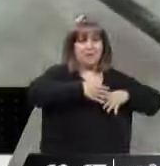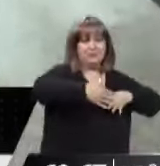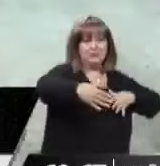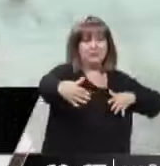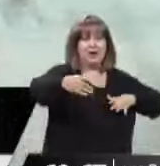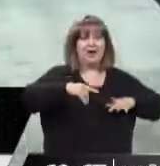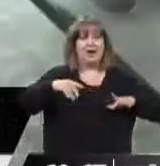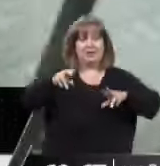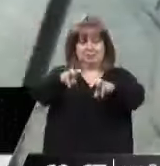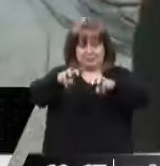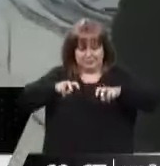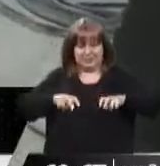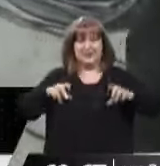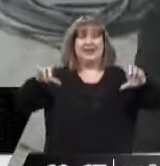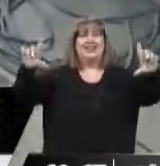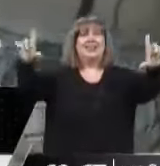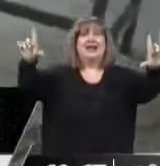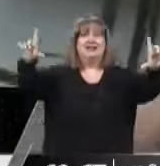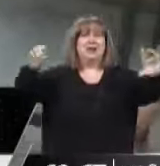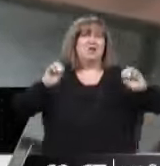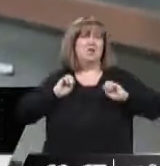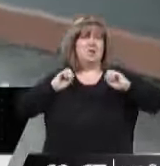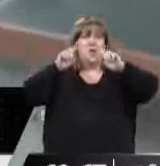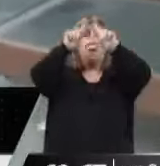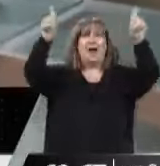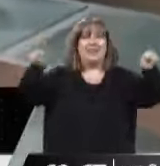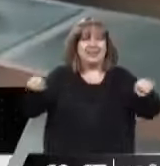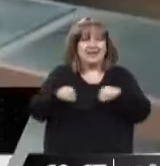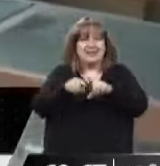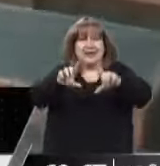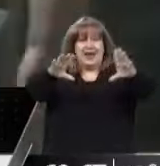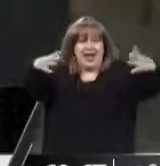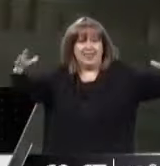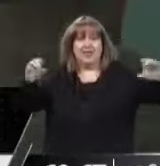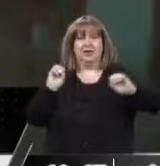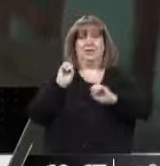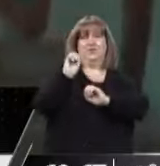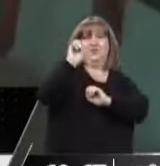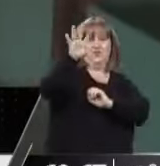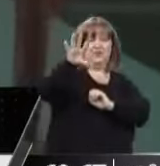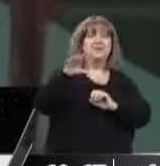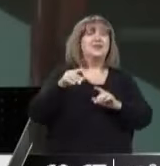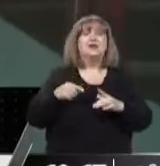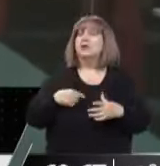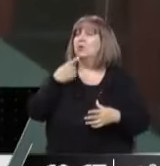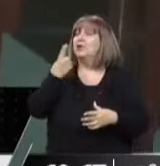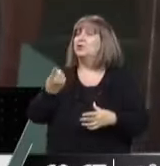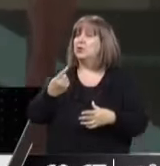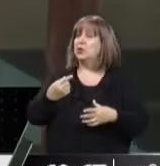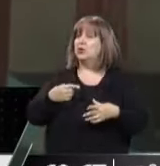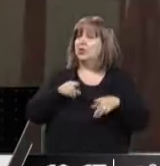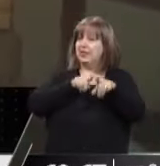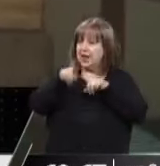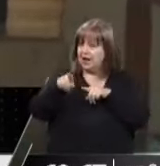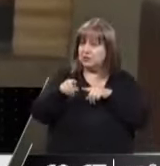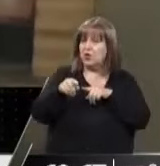pantalla gigante y nada, van a remodelar todo lo de las mesas. Muy bien, ¿la idea es transmitir los partidos, todos los partidos o solo los de la selección? No, la